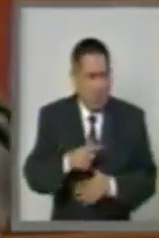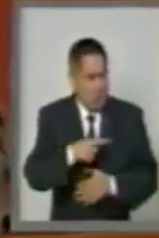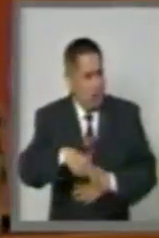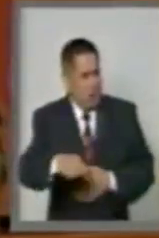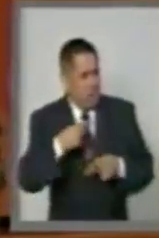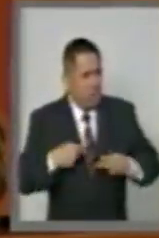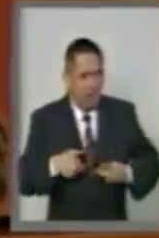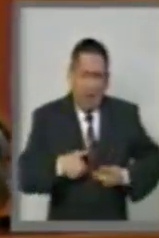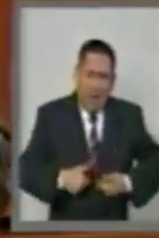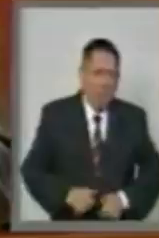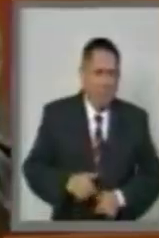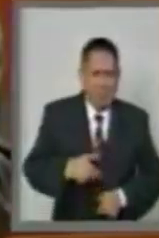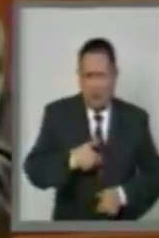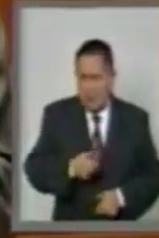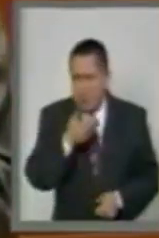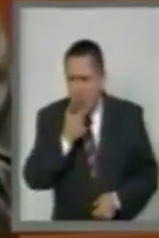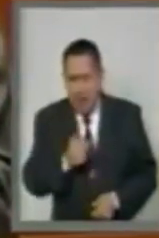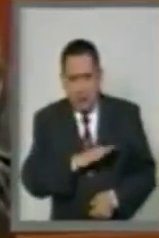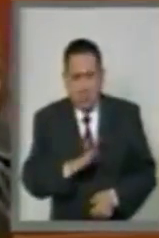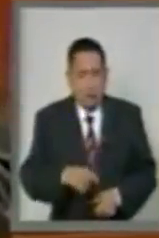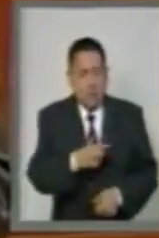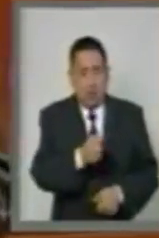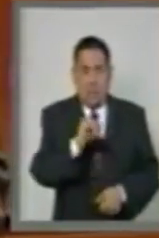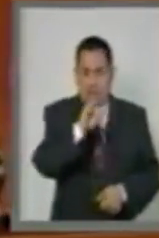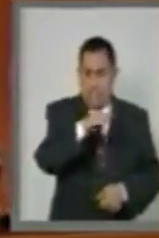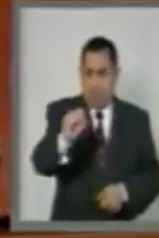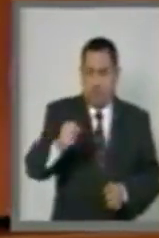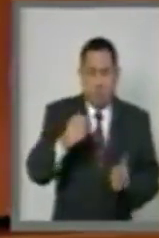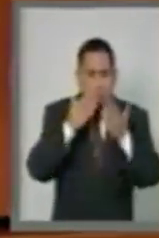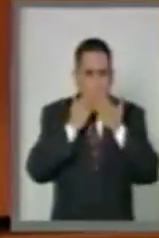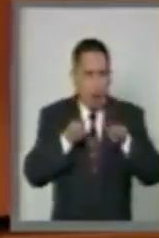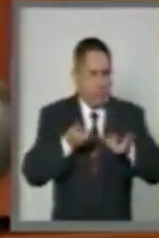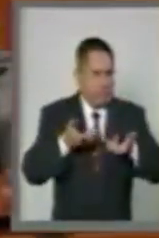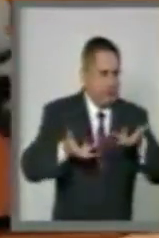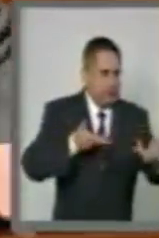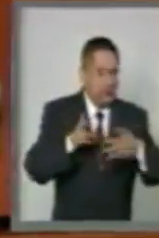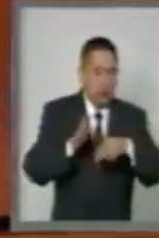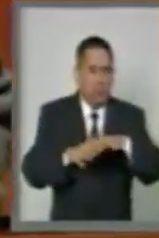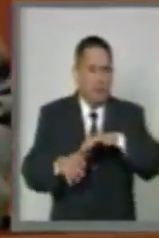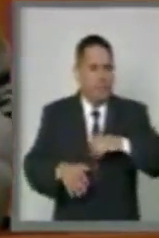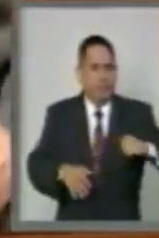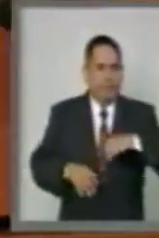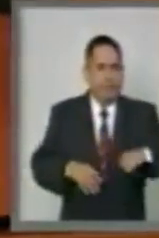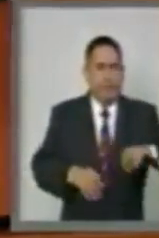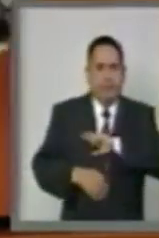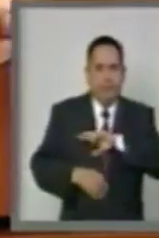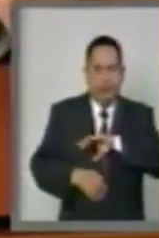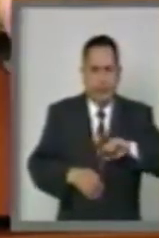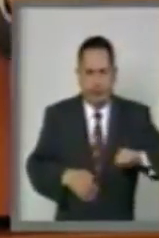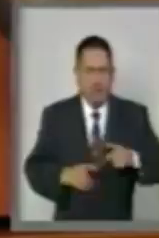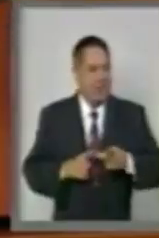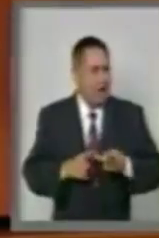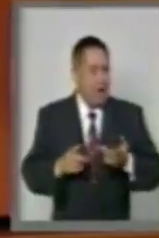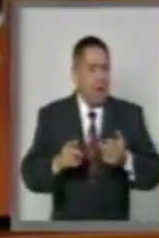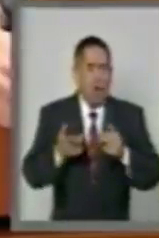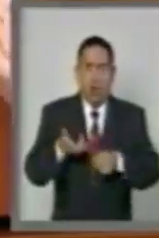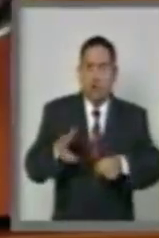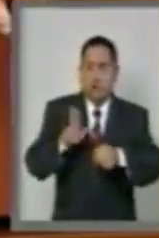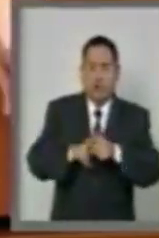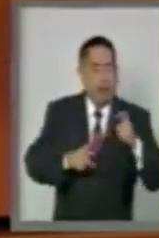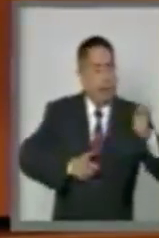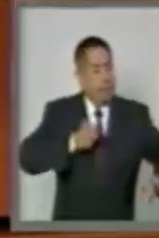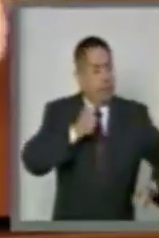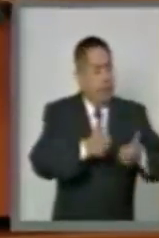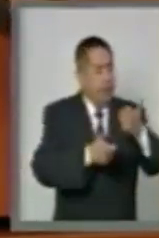hambre, cuando el Seguro Social está perdiendo la capacidad porque lo privatizan, cuando los hospitales los hacen con dinero